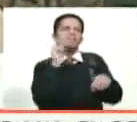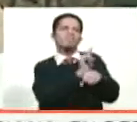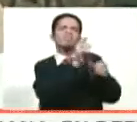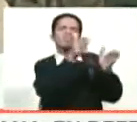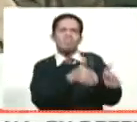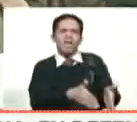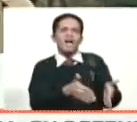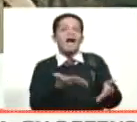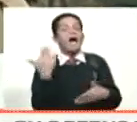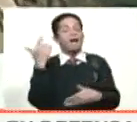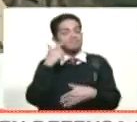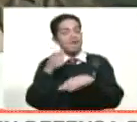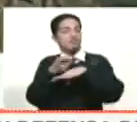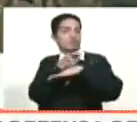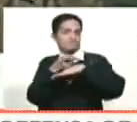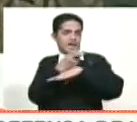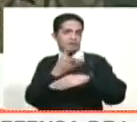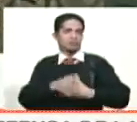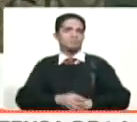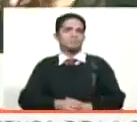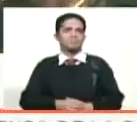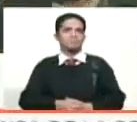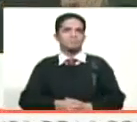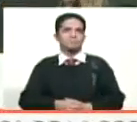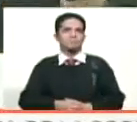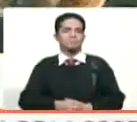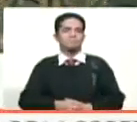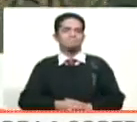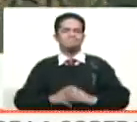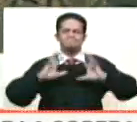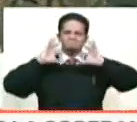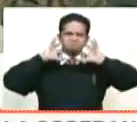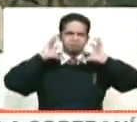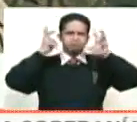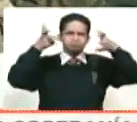gobernaban entonces, en una rebelión